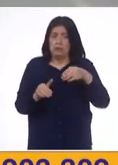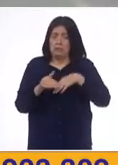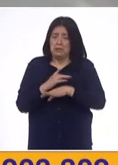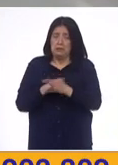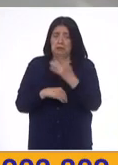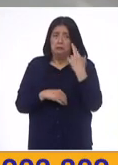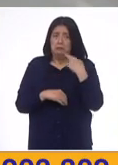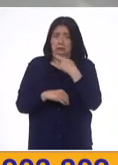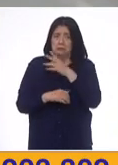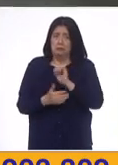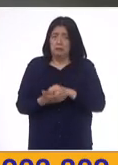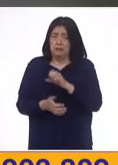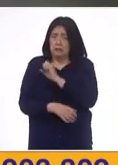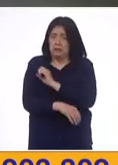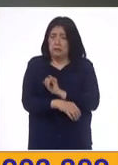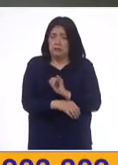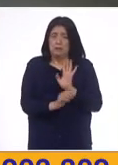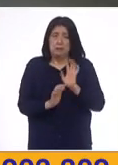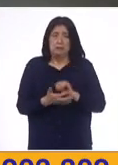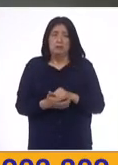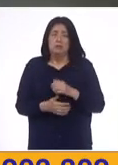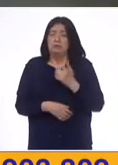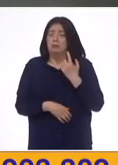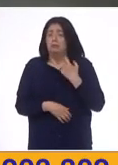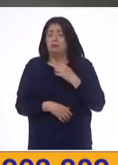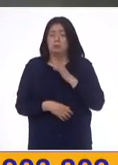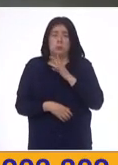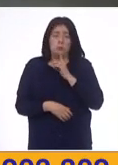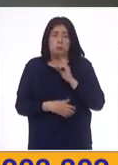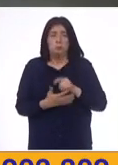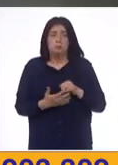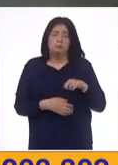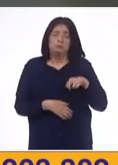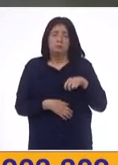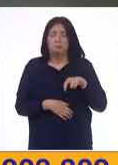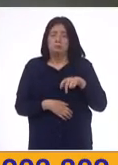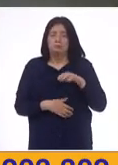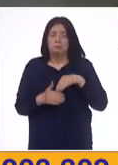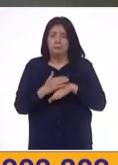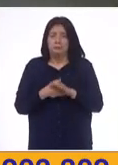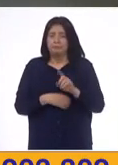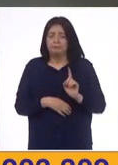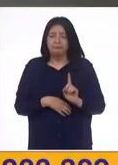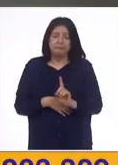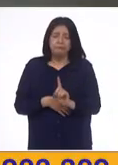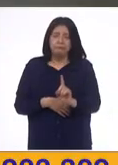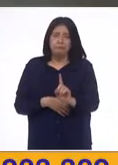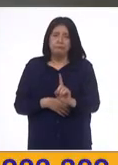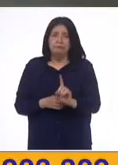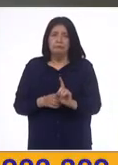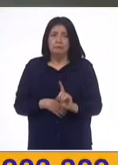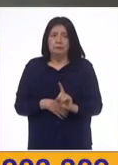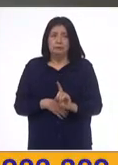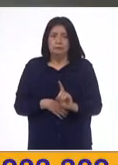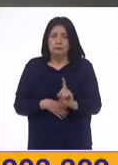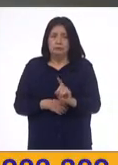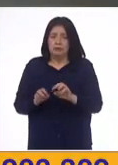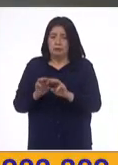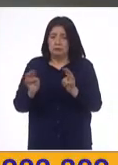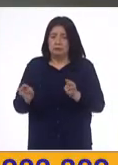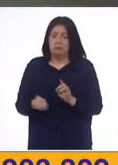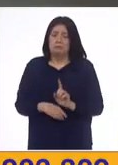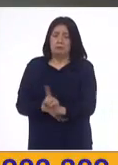a un restaurante sanisidrino discretamente. El primero camina despacio al inicio y luego apura el paso hacia una